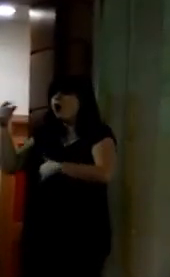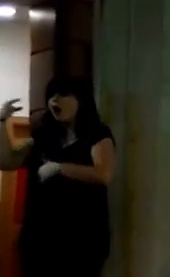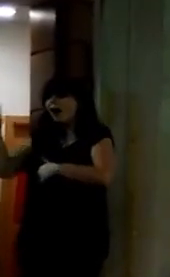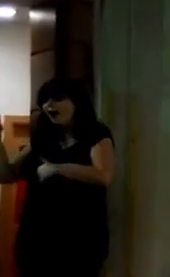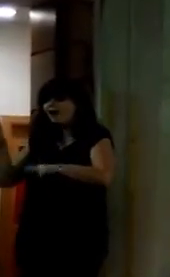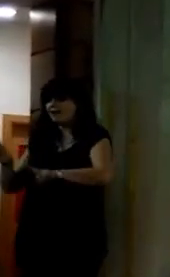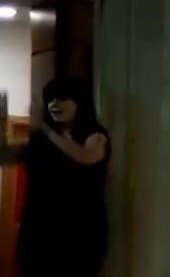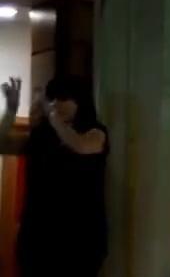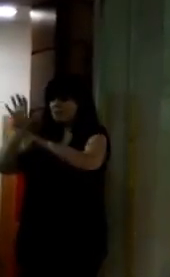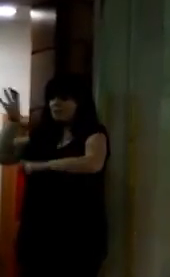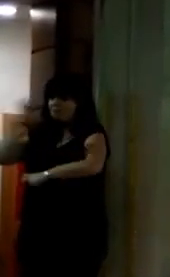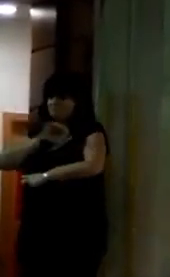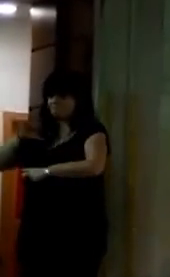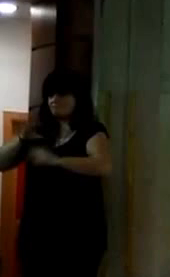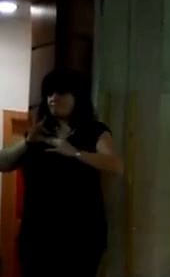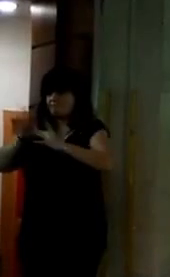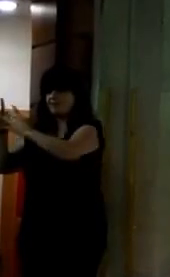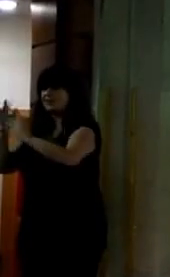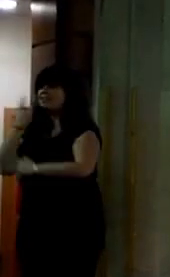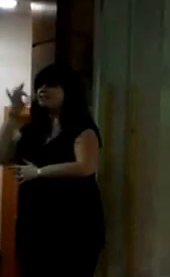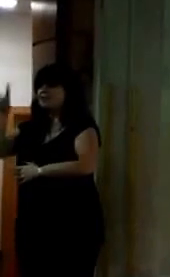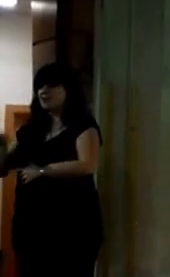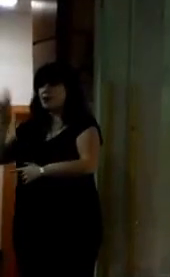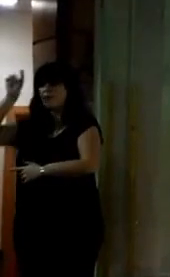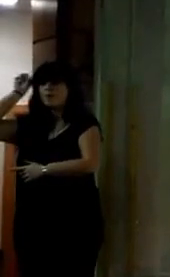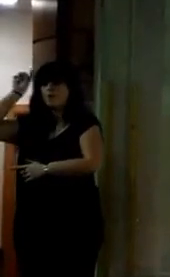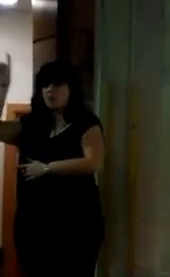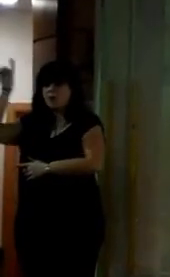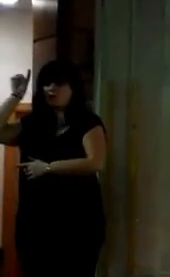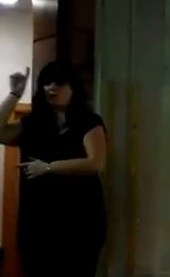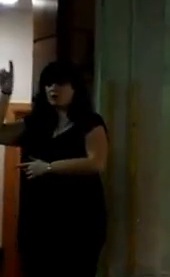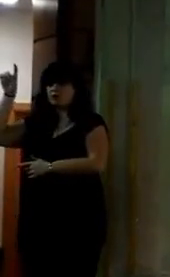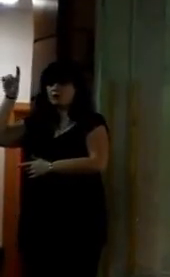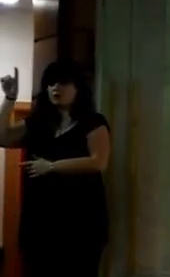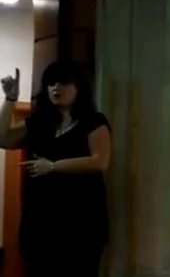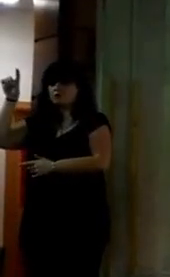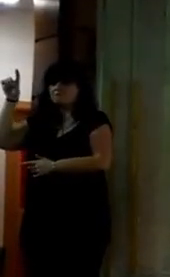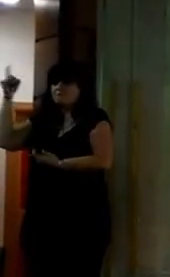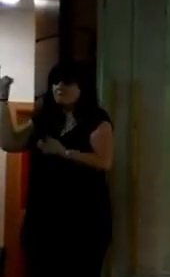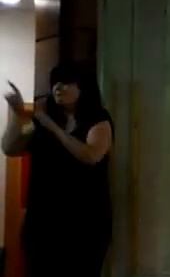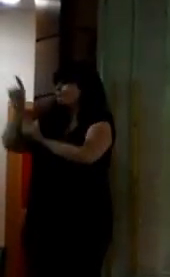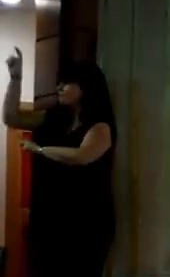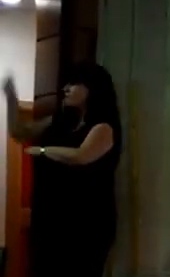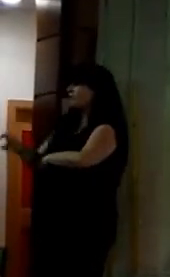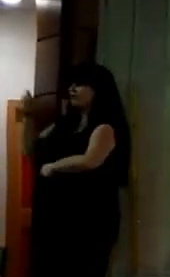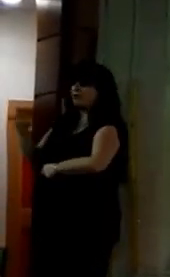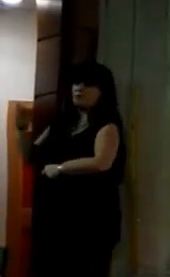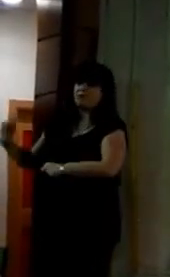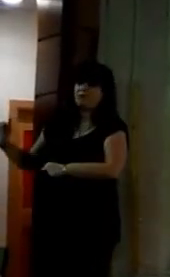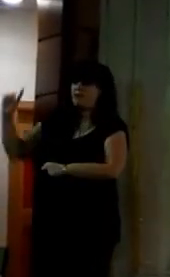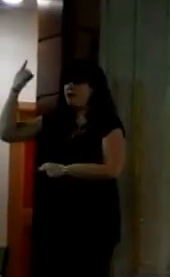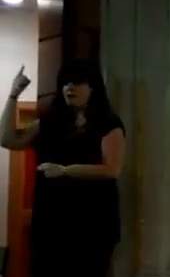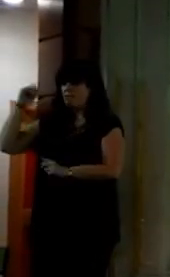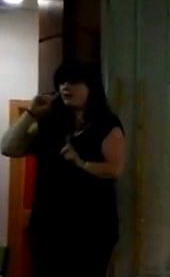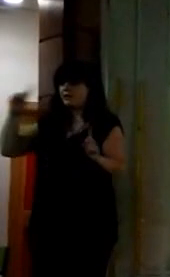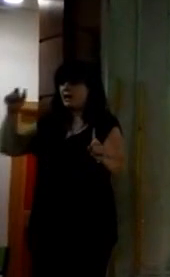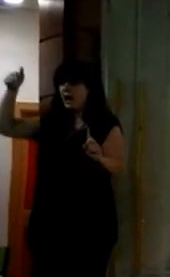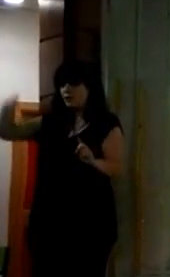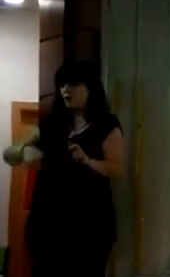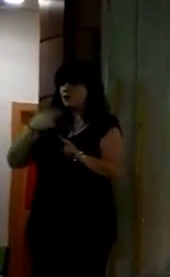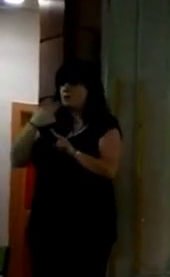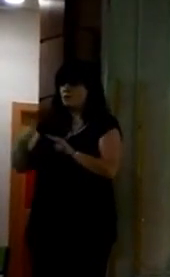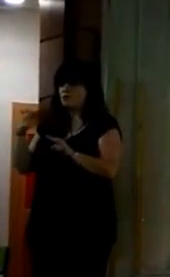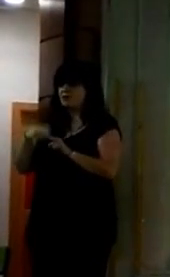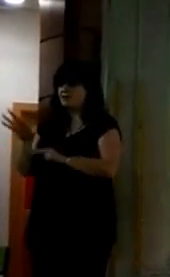autonómicas capitaneada por o profesor a figura máis relevante da